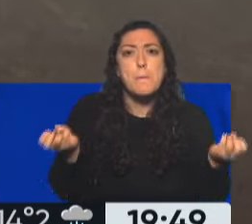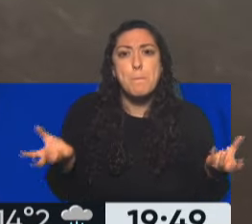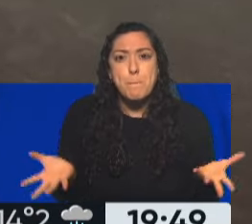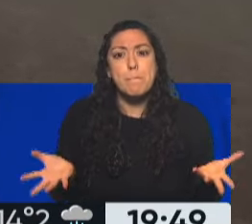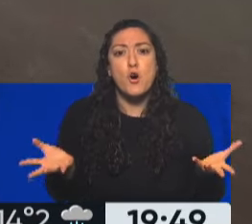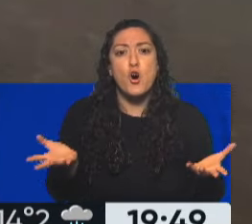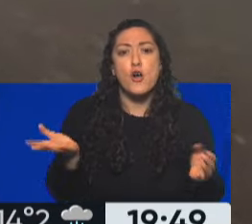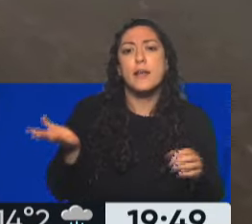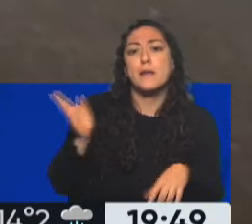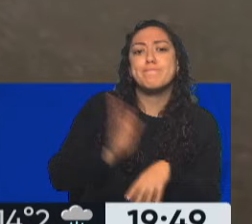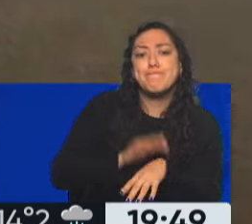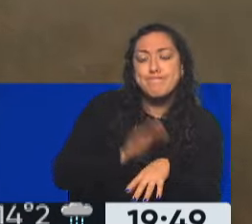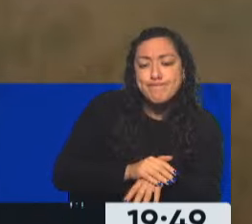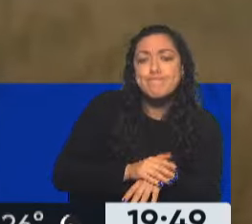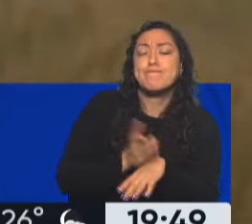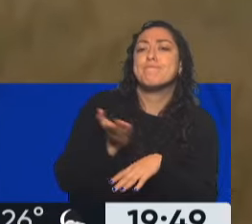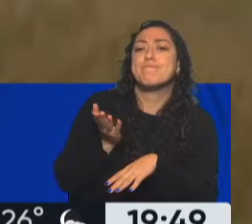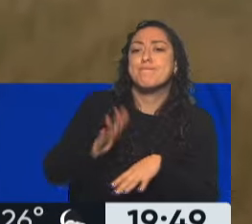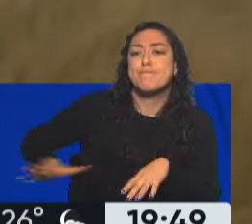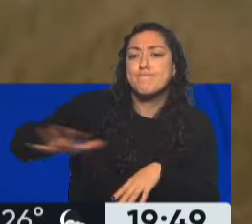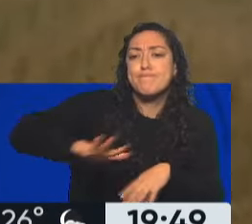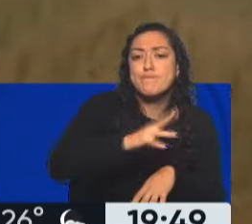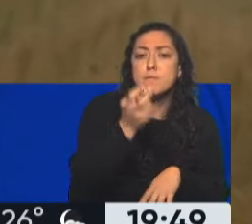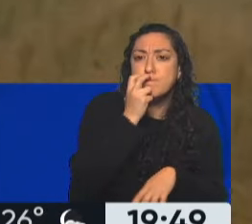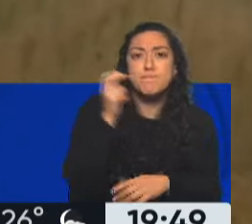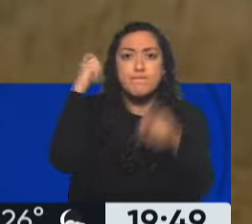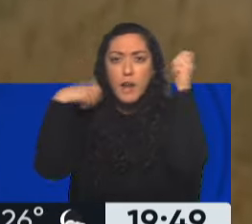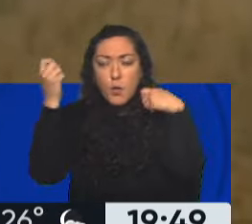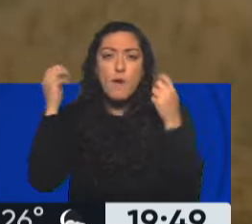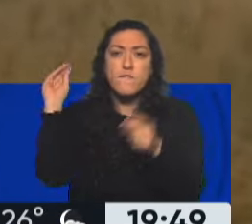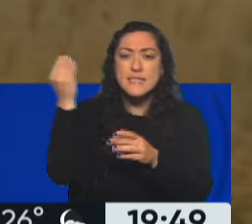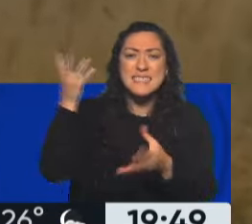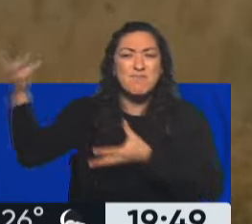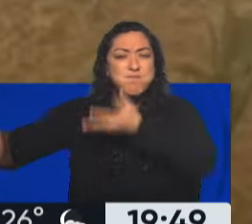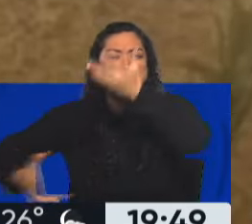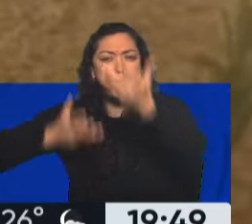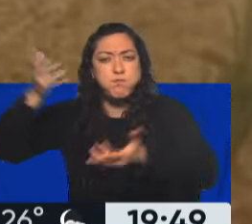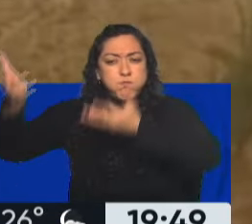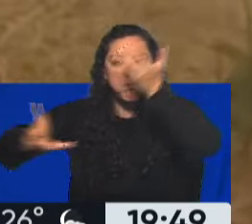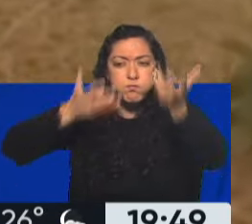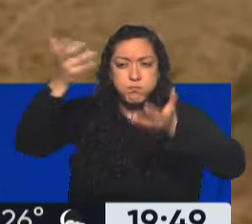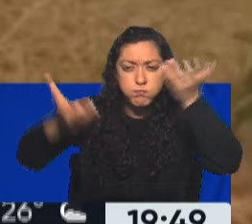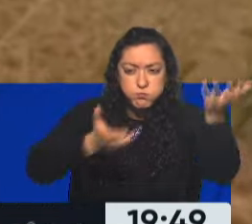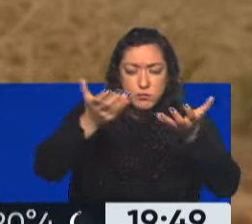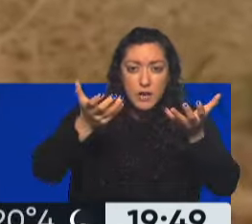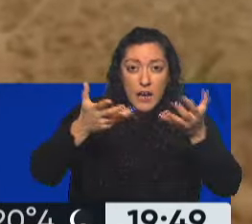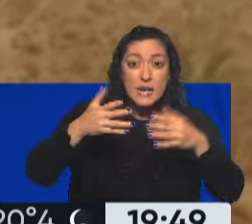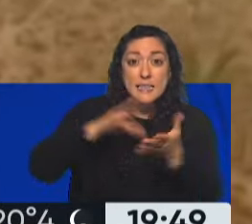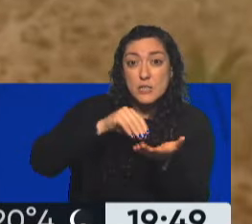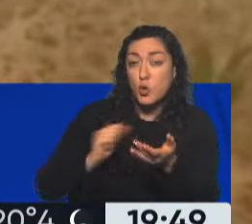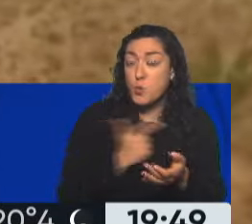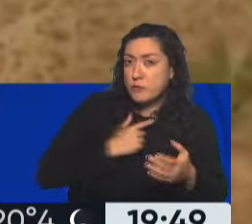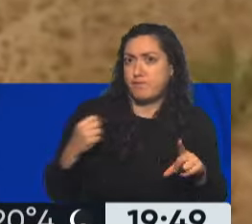los incendios que se han desarrollado en Bolivia, en Paraguay y en Brasil, que impactan directamente sobre nuestro territorio. El